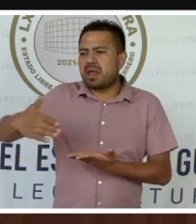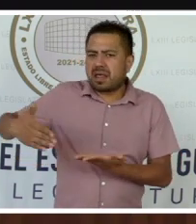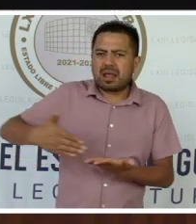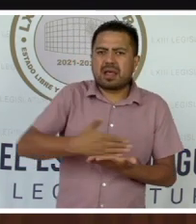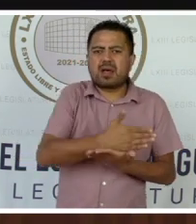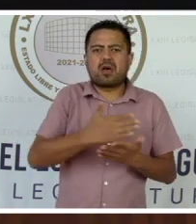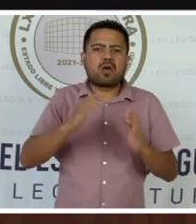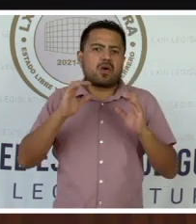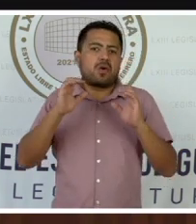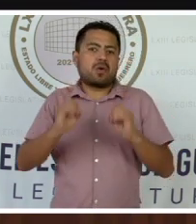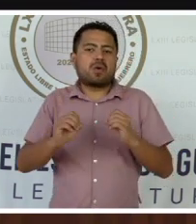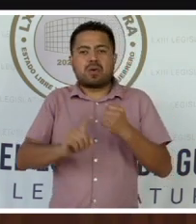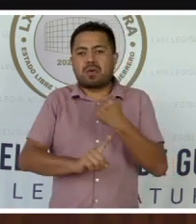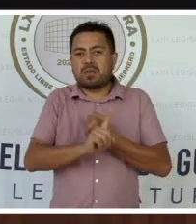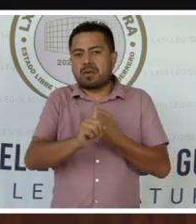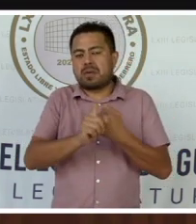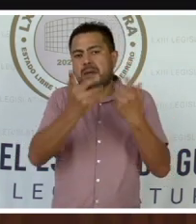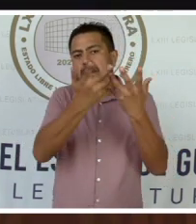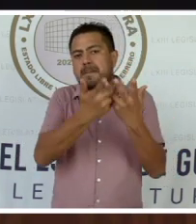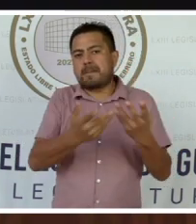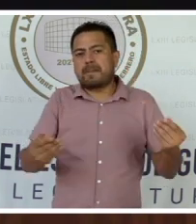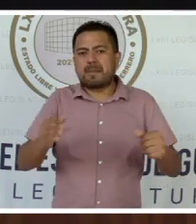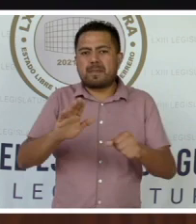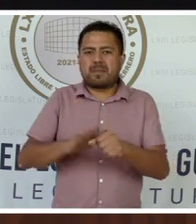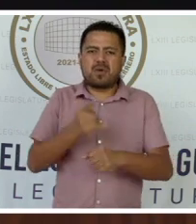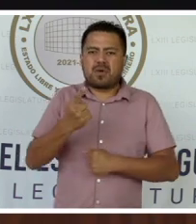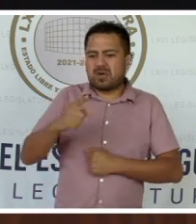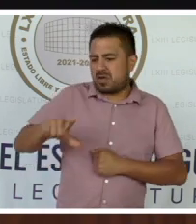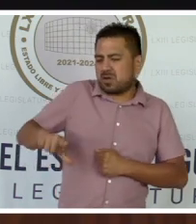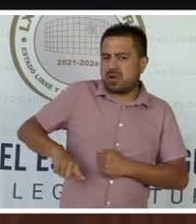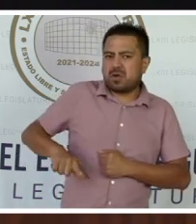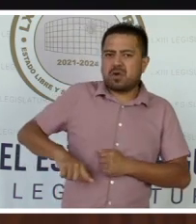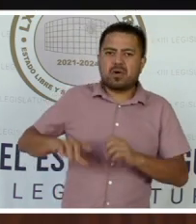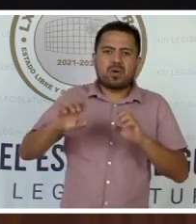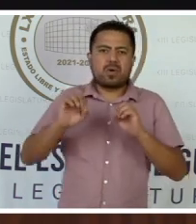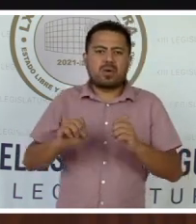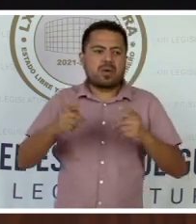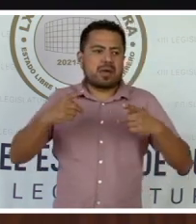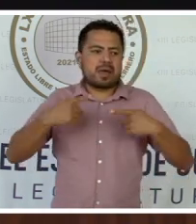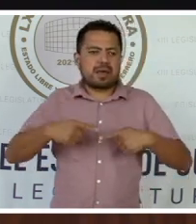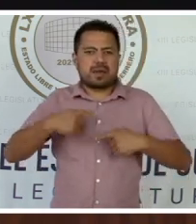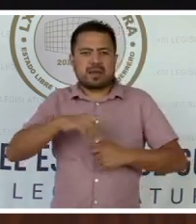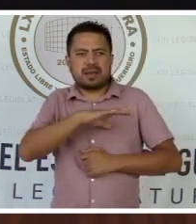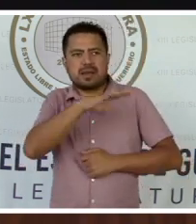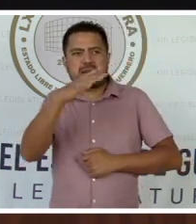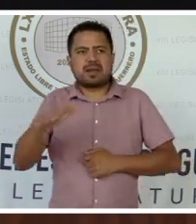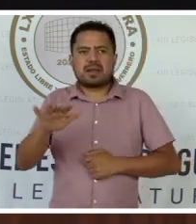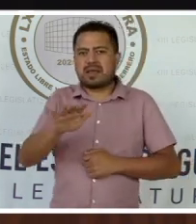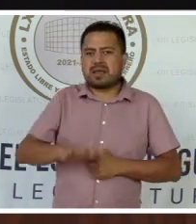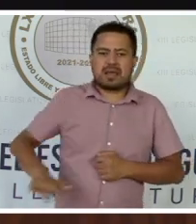y o solucionadas por el gobierno y o la sociedad civil